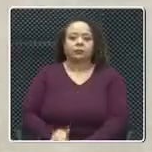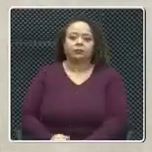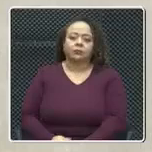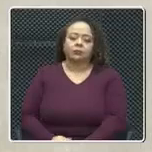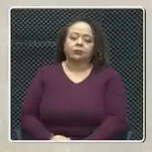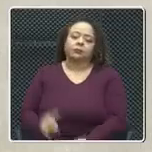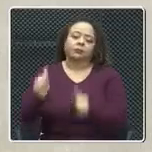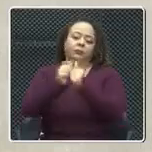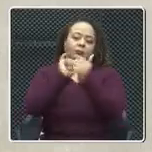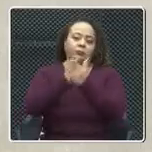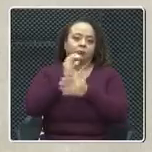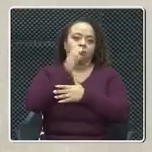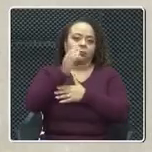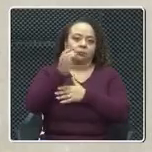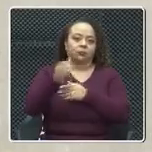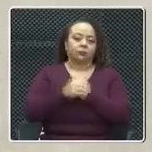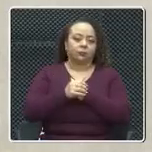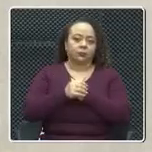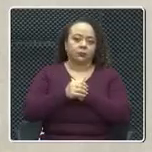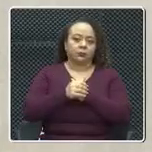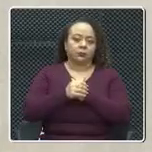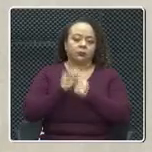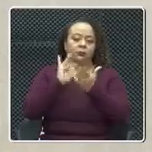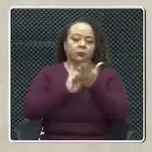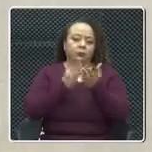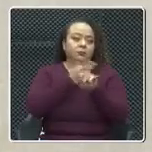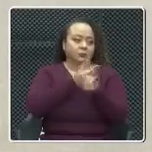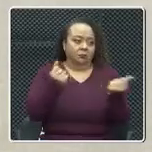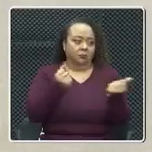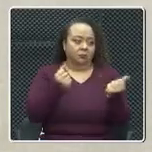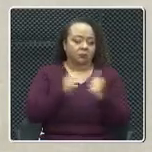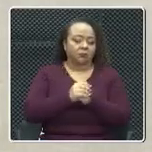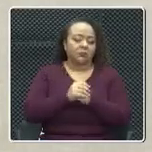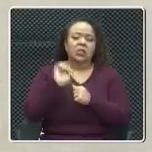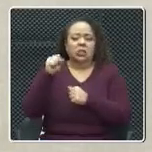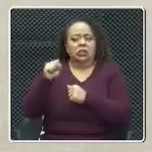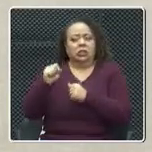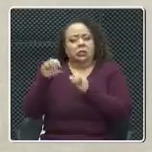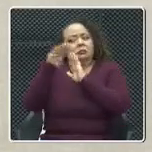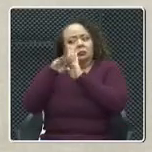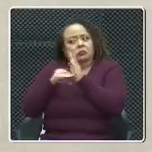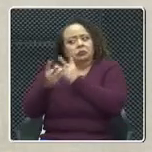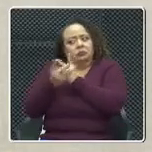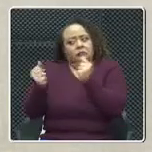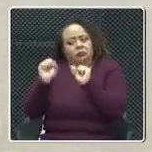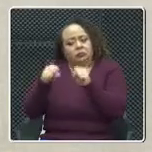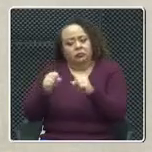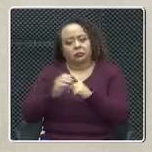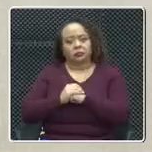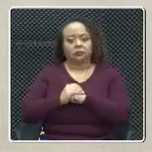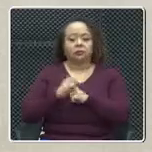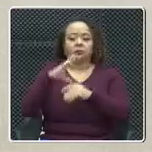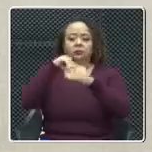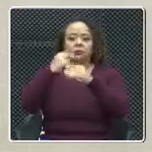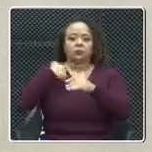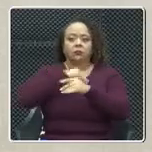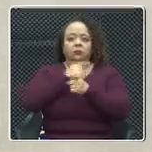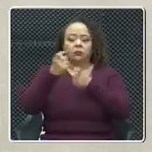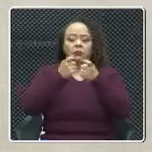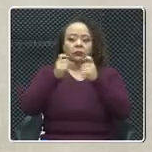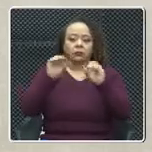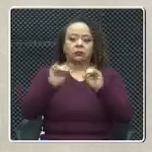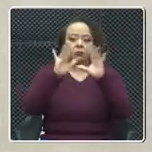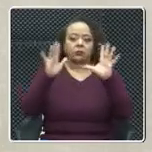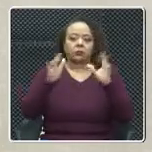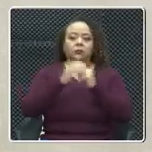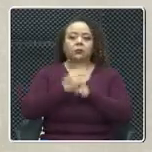estas recomendaciones que nos habla Carlos. Remedial. Sí, vamos a ver. Decirlo. Exactamente, no. Es parte de nuestra gestión.